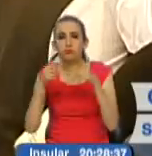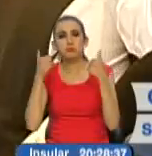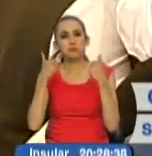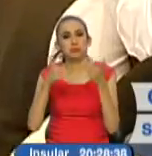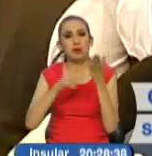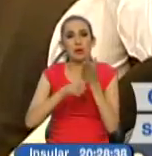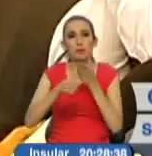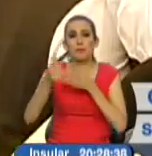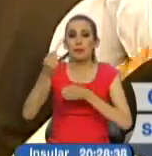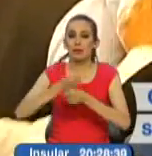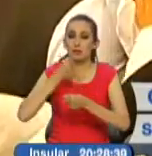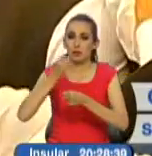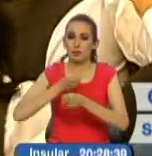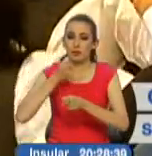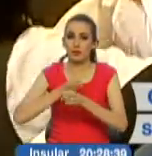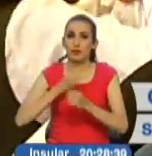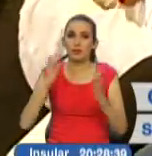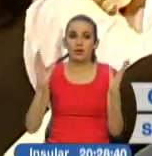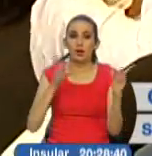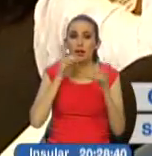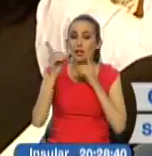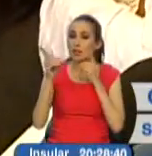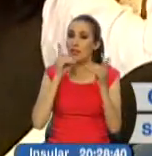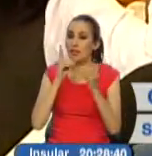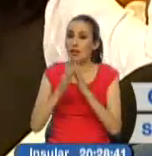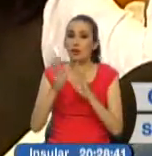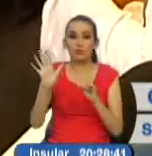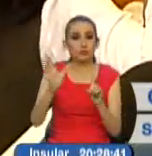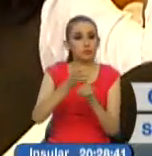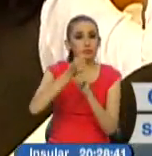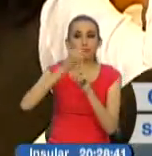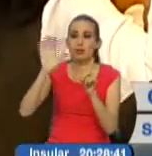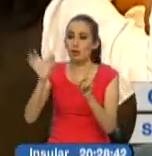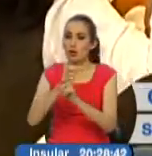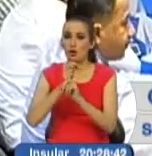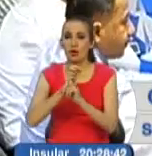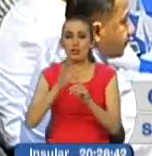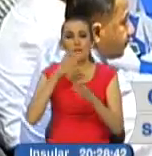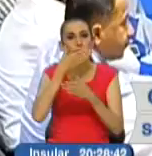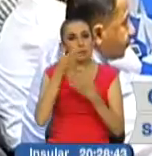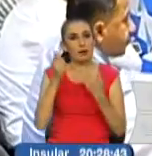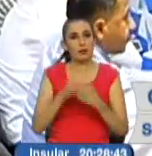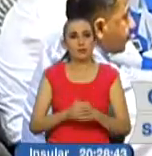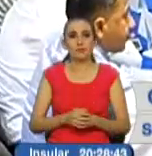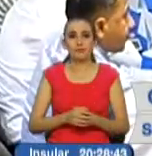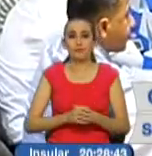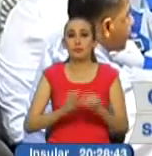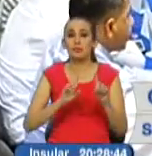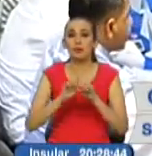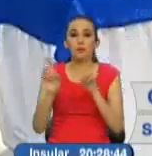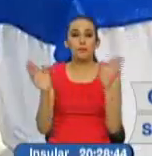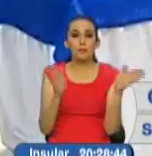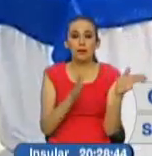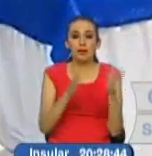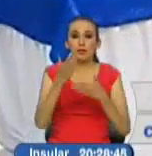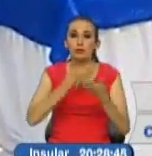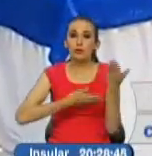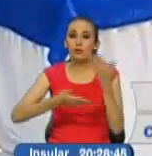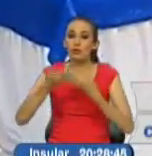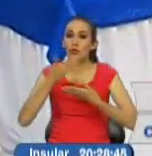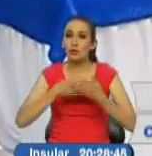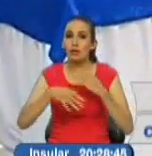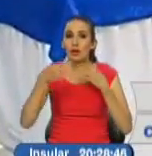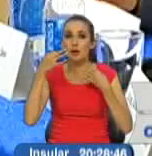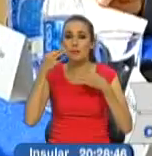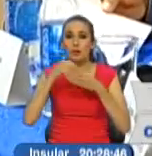de Trabajo, llegando con el diálogo se llega a mejores términos. Mientras que para los colaboradores de la papelera nacional